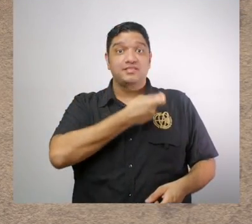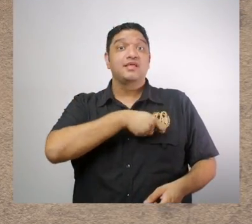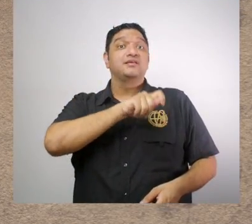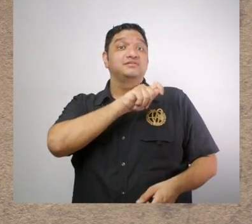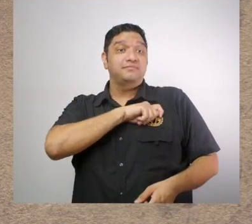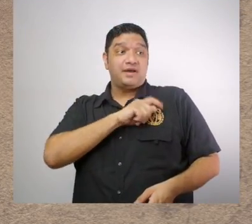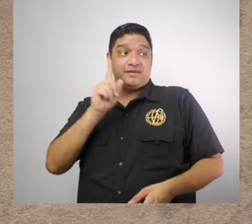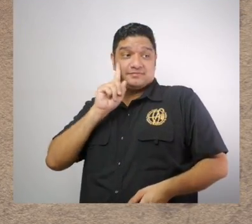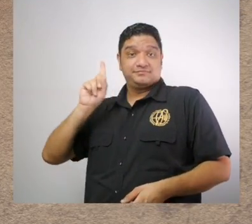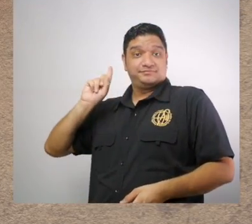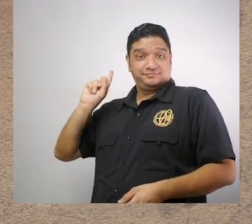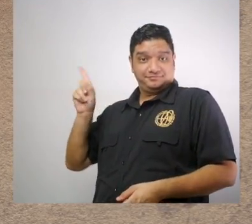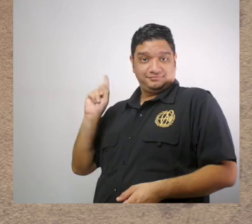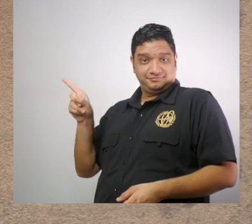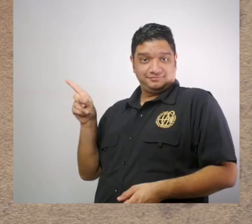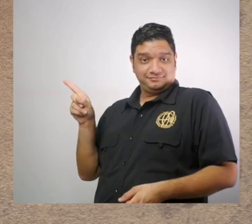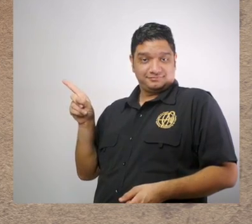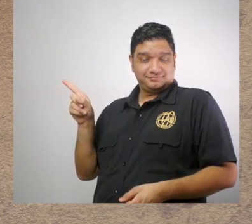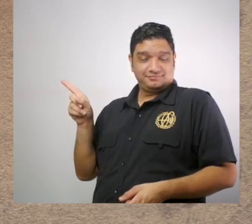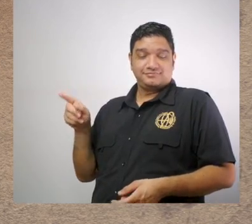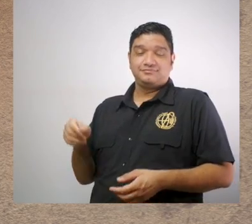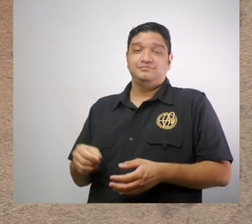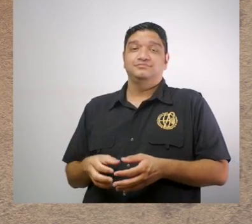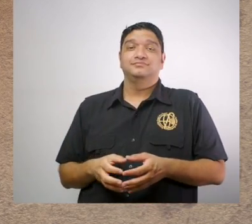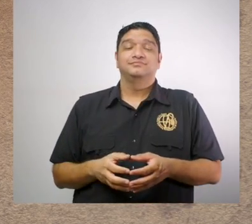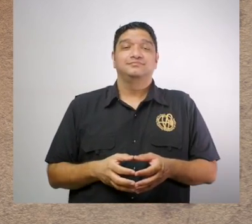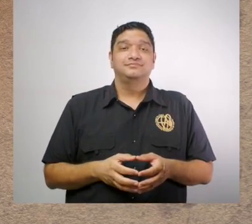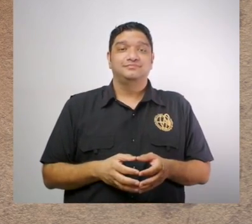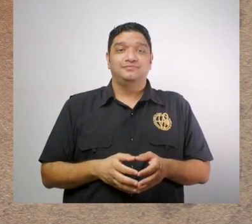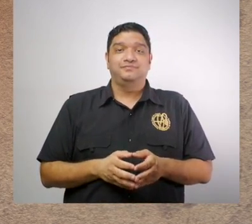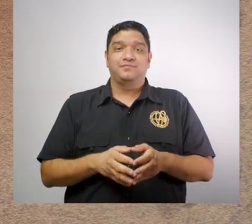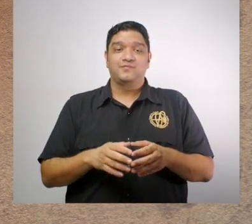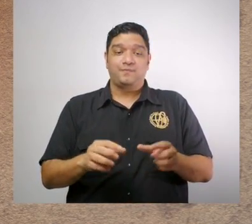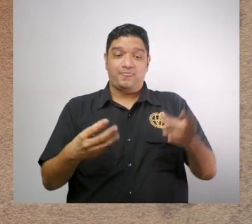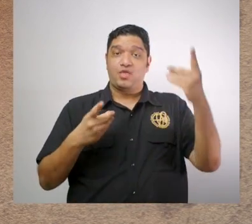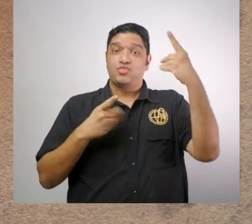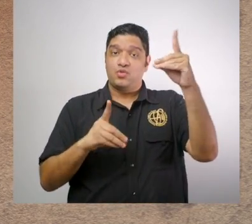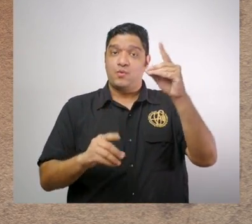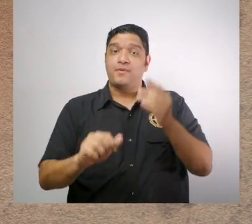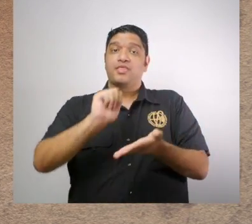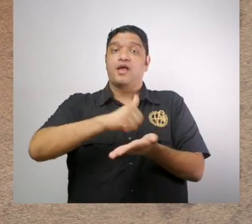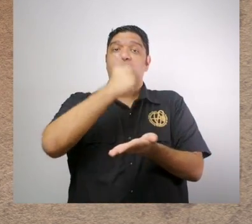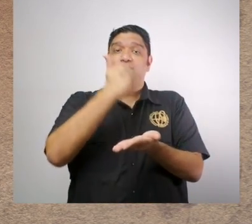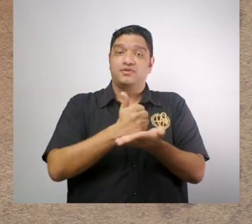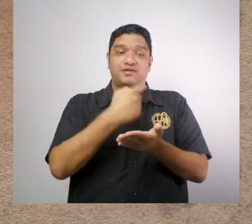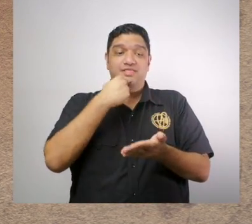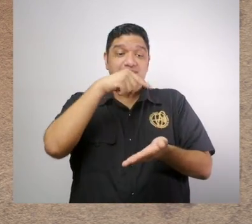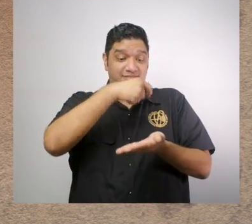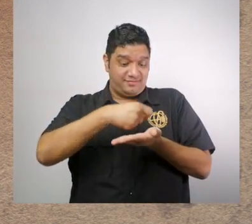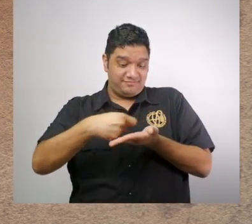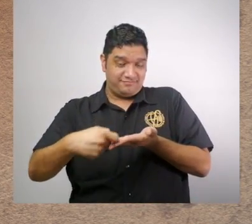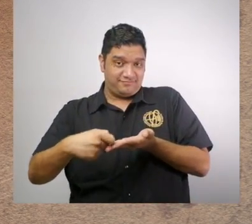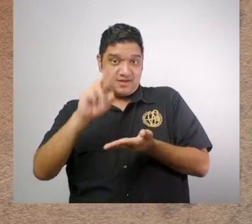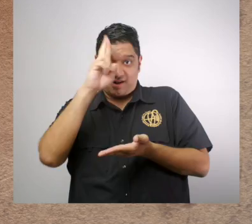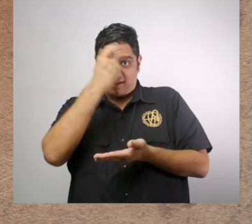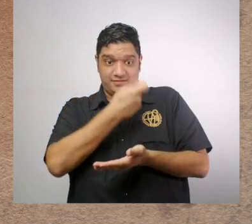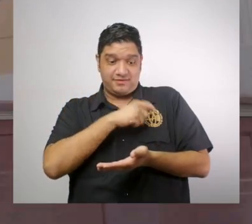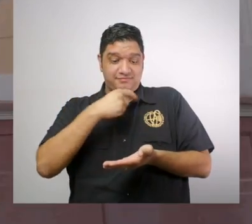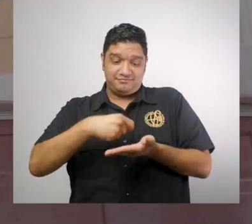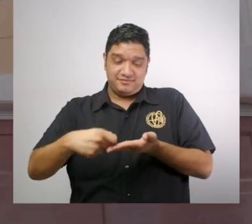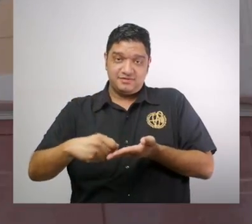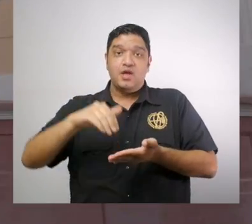el 23 de mayo de 1776, en su real cédula dice Nueva Guatemala de la